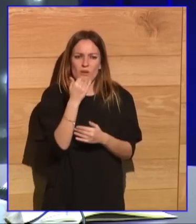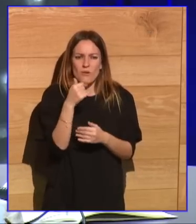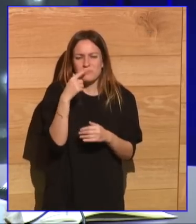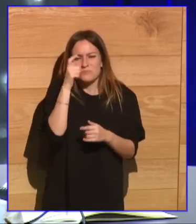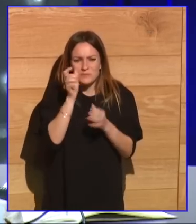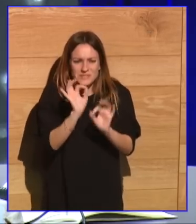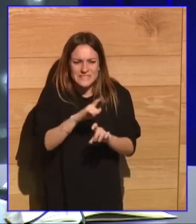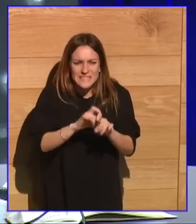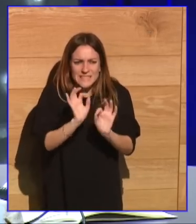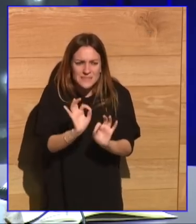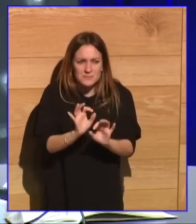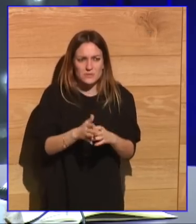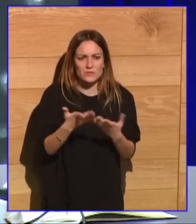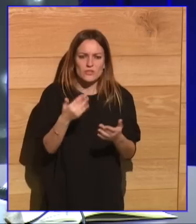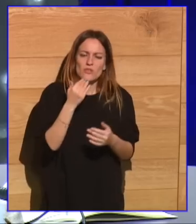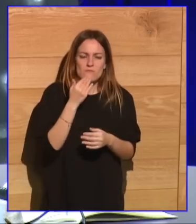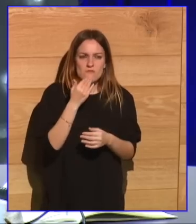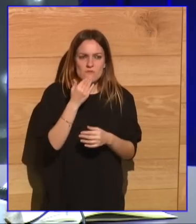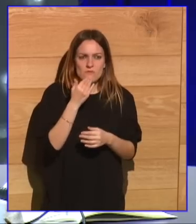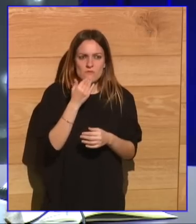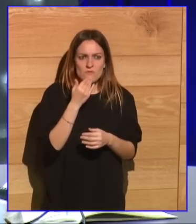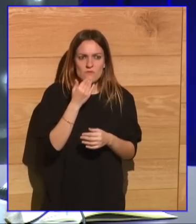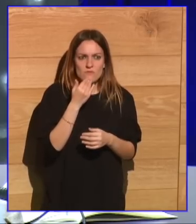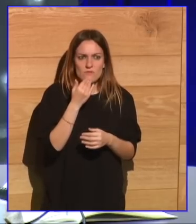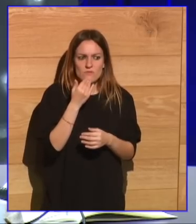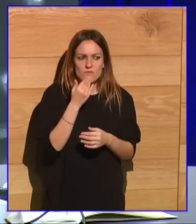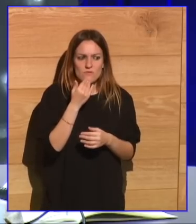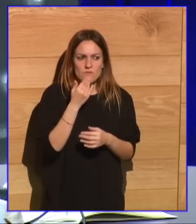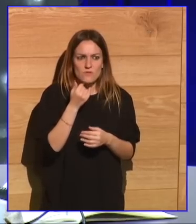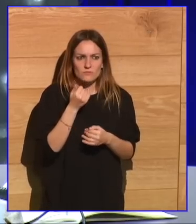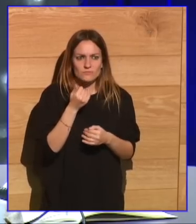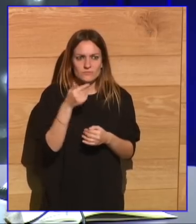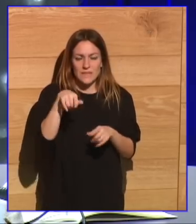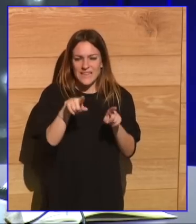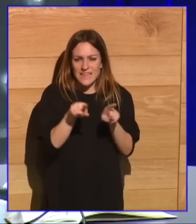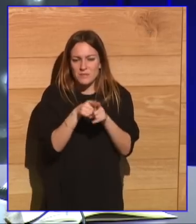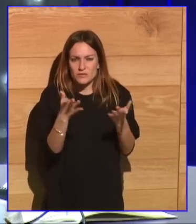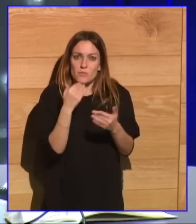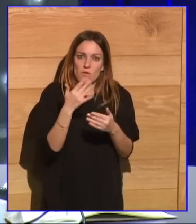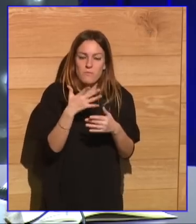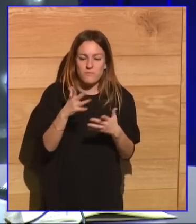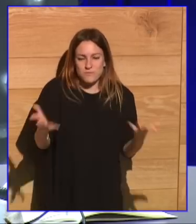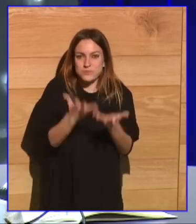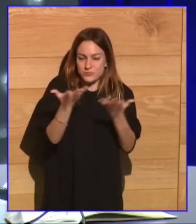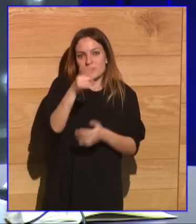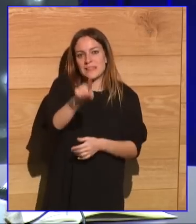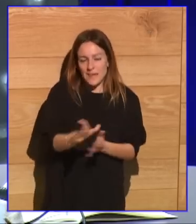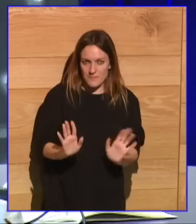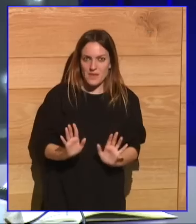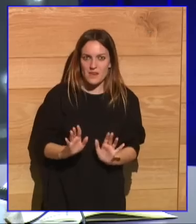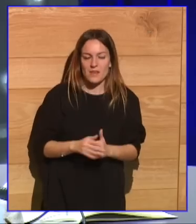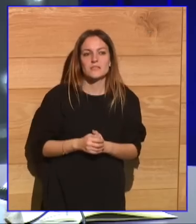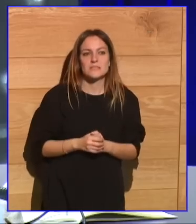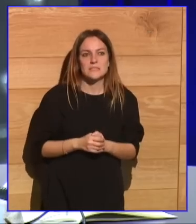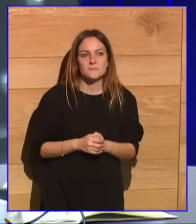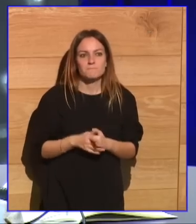parece que son todos productos de hermanos, en fin, enfatizando también. Y eso